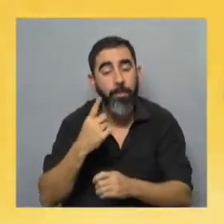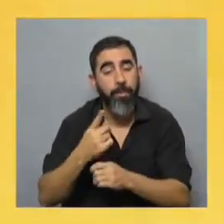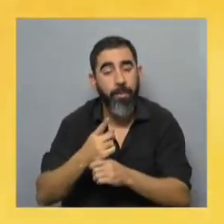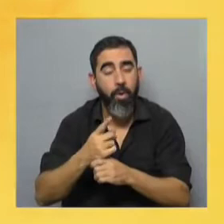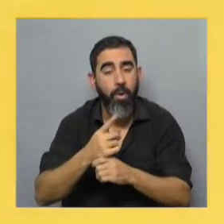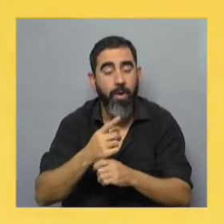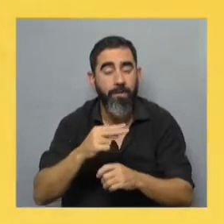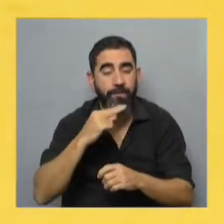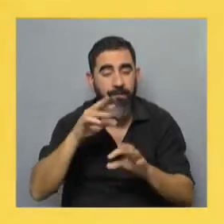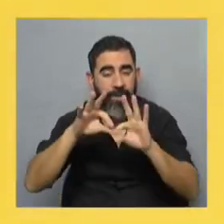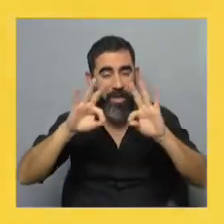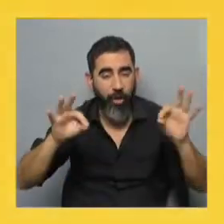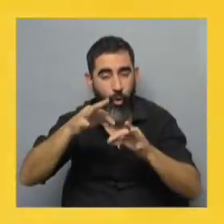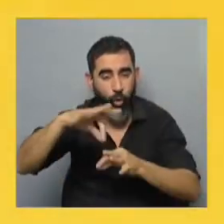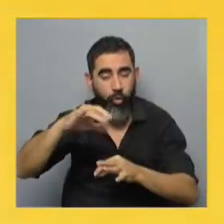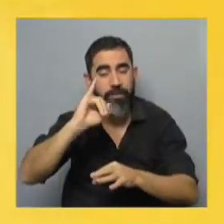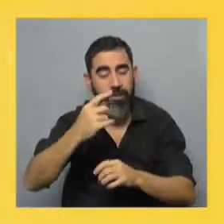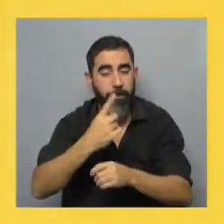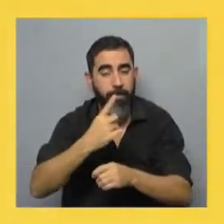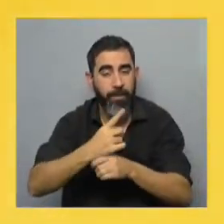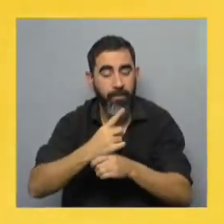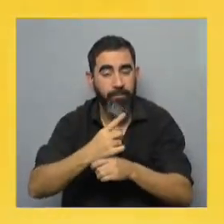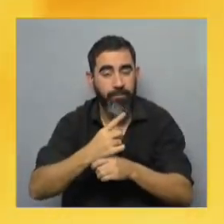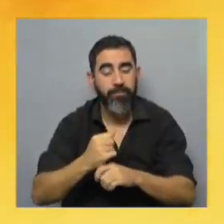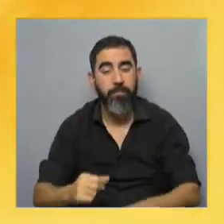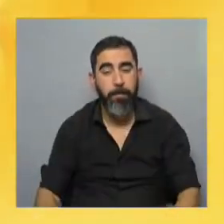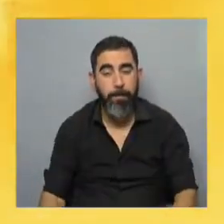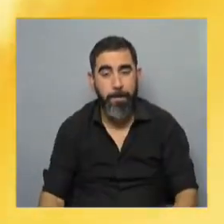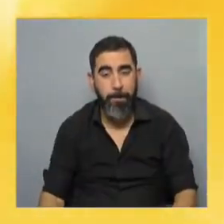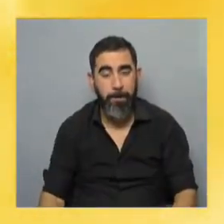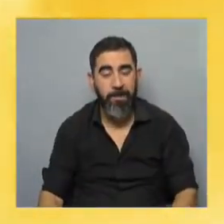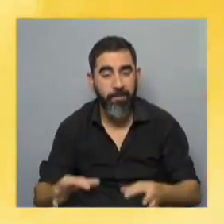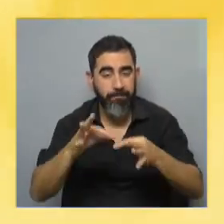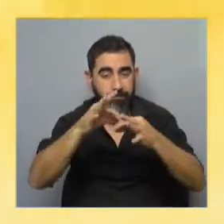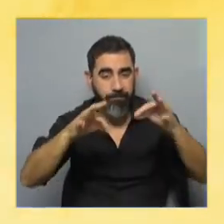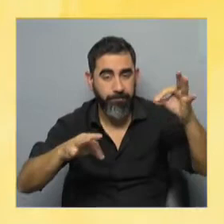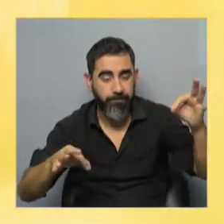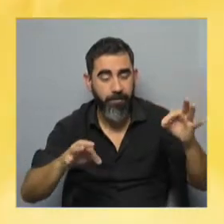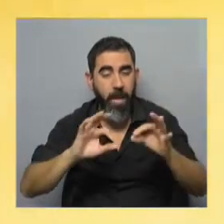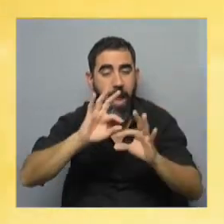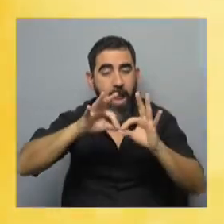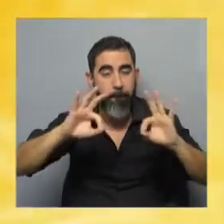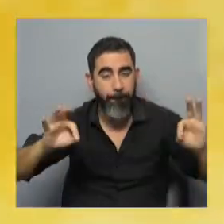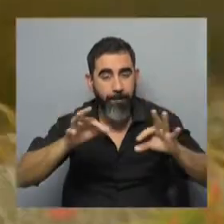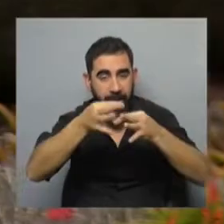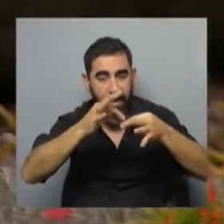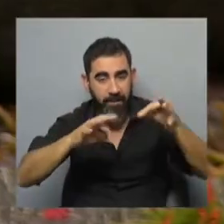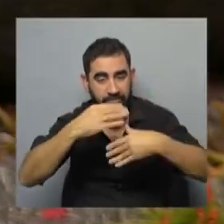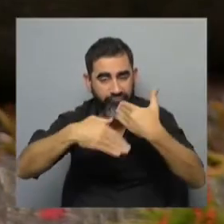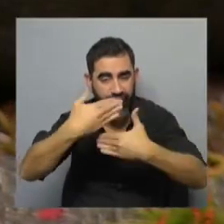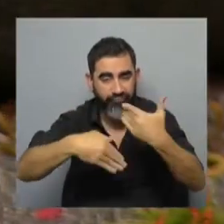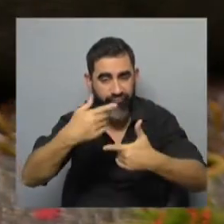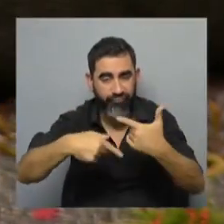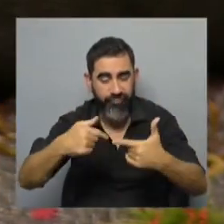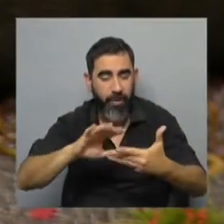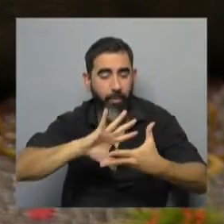alambre. Sí, tal cual. Empieza con una... Ahí va con un esqueleto, una estructura de alambre enredado. Más o menos